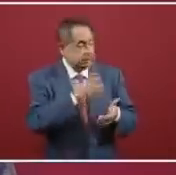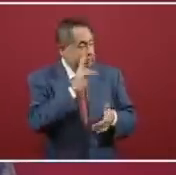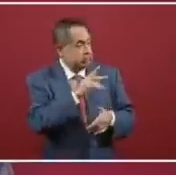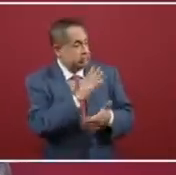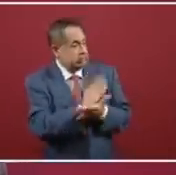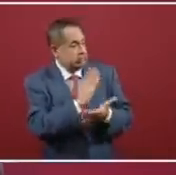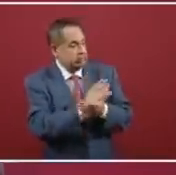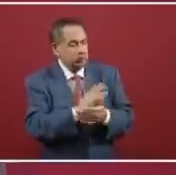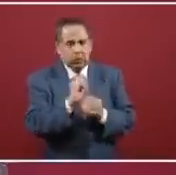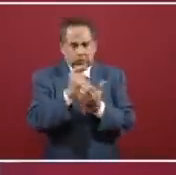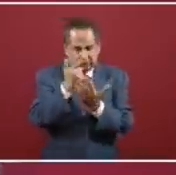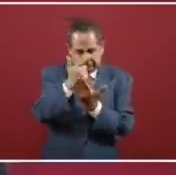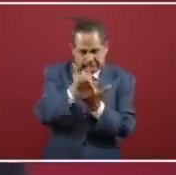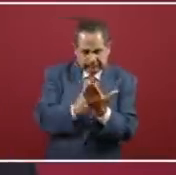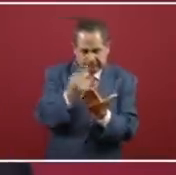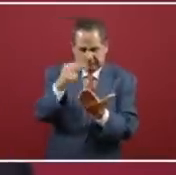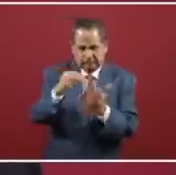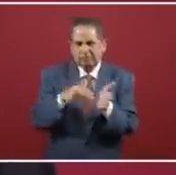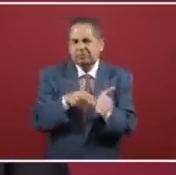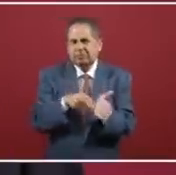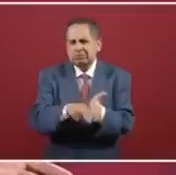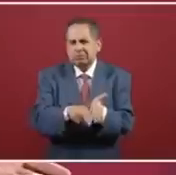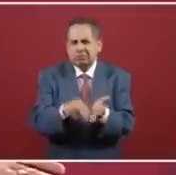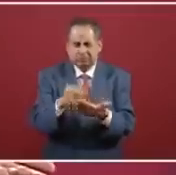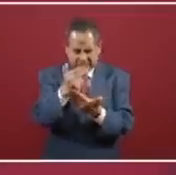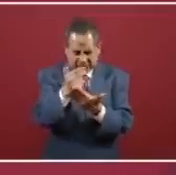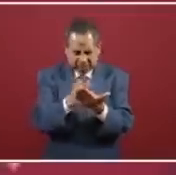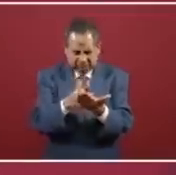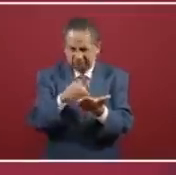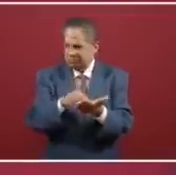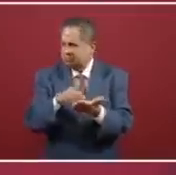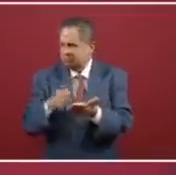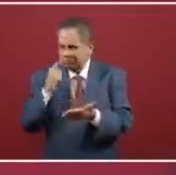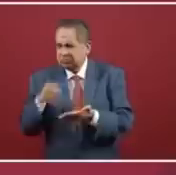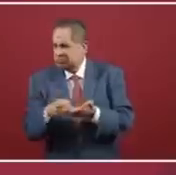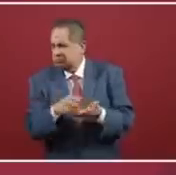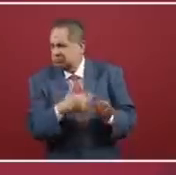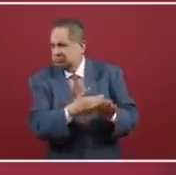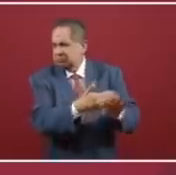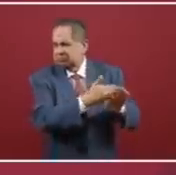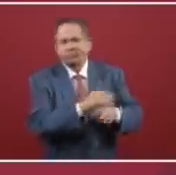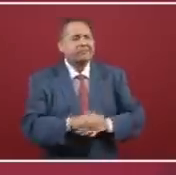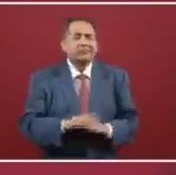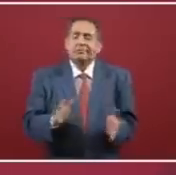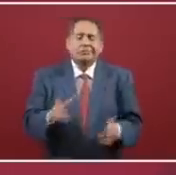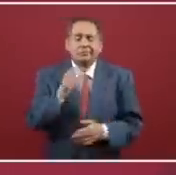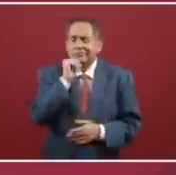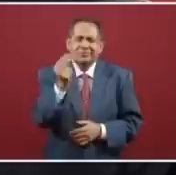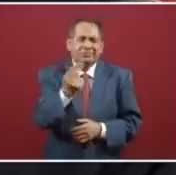hay una lista negra no hace falta además